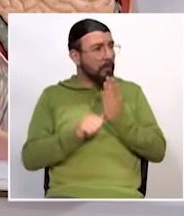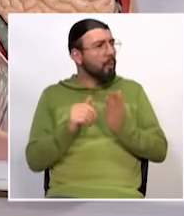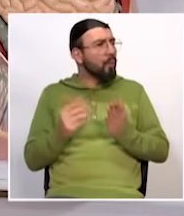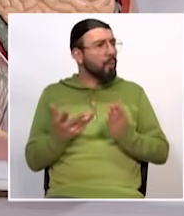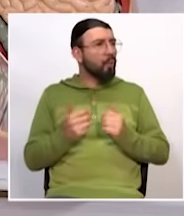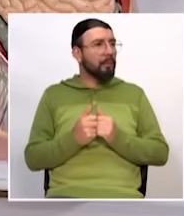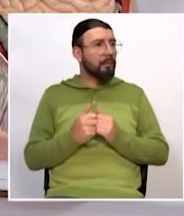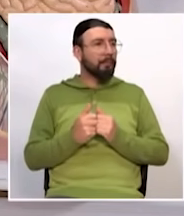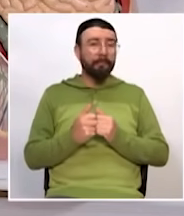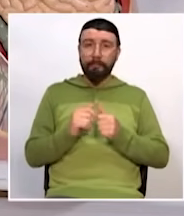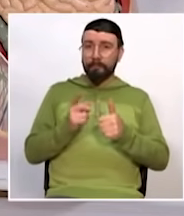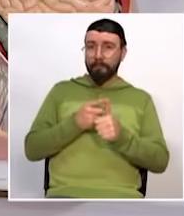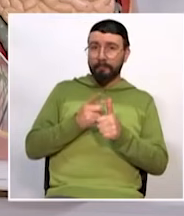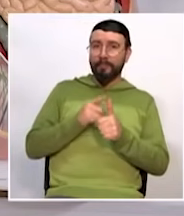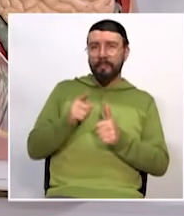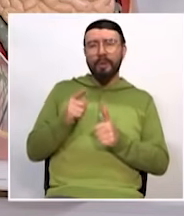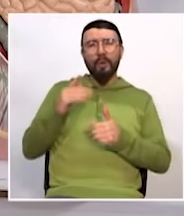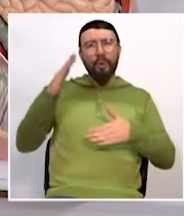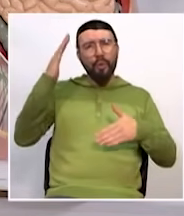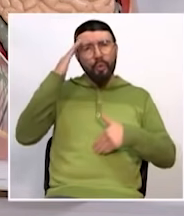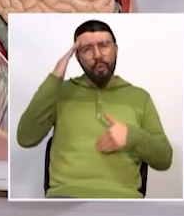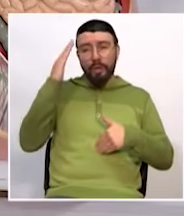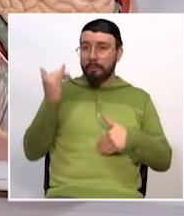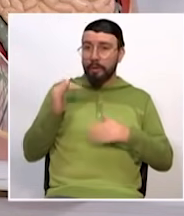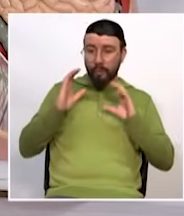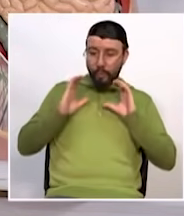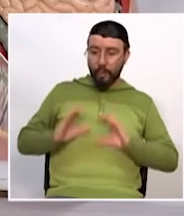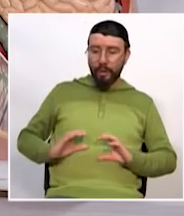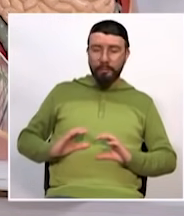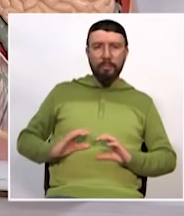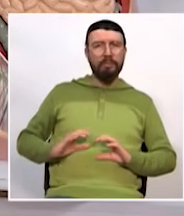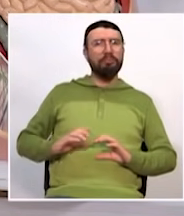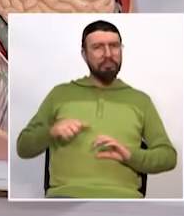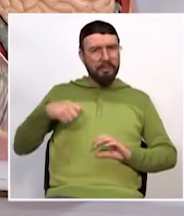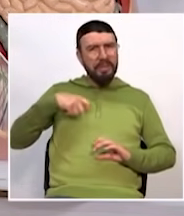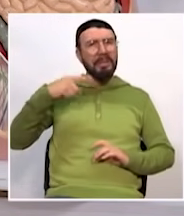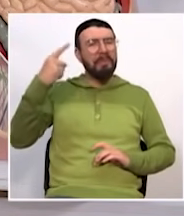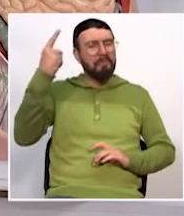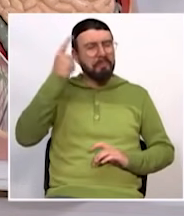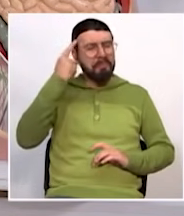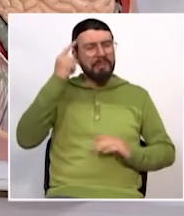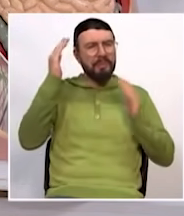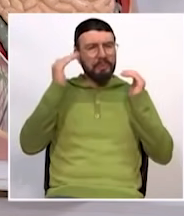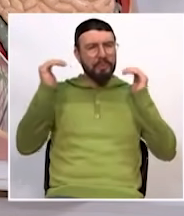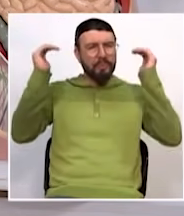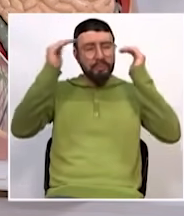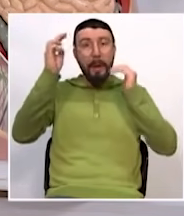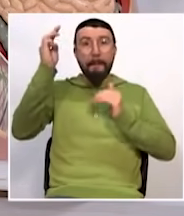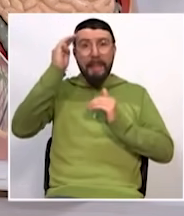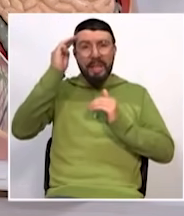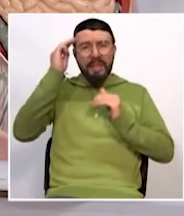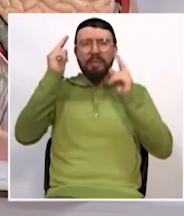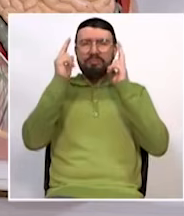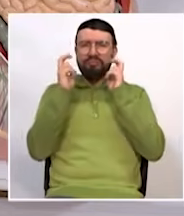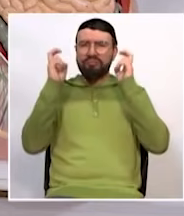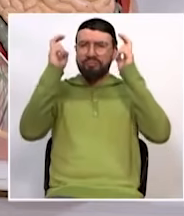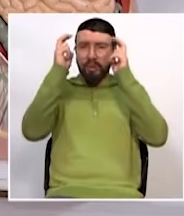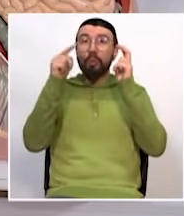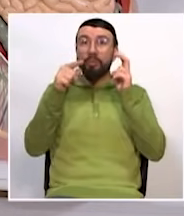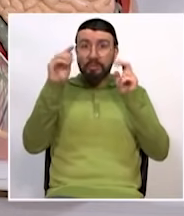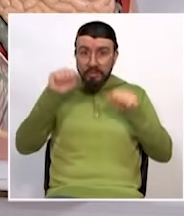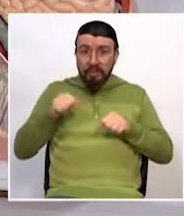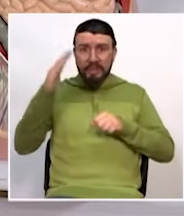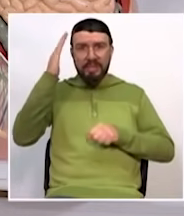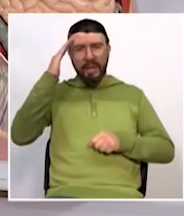conciencia de que su cuerpo tiene una inteligencia y su mente tiene una sabiduría si usted sabe aplicarlos